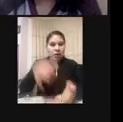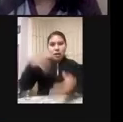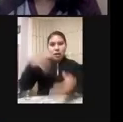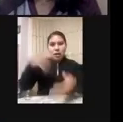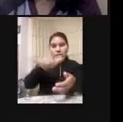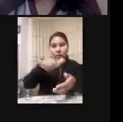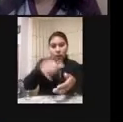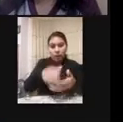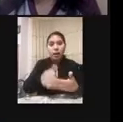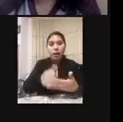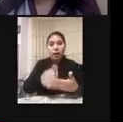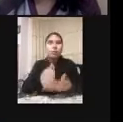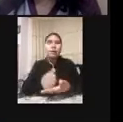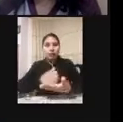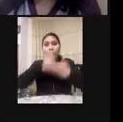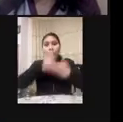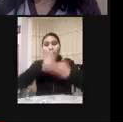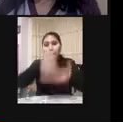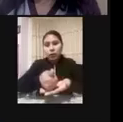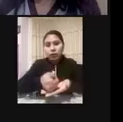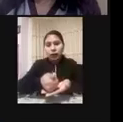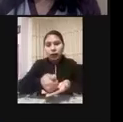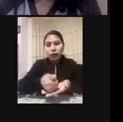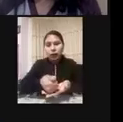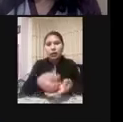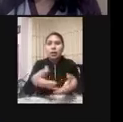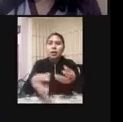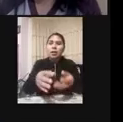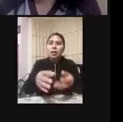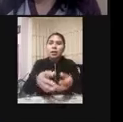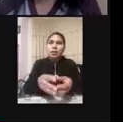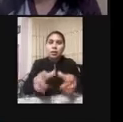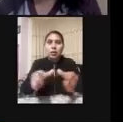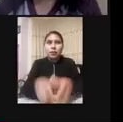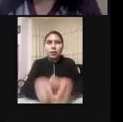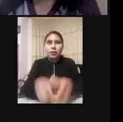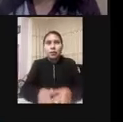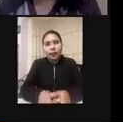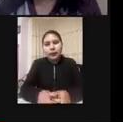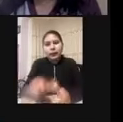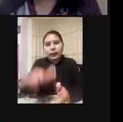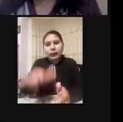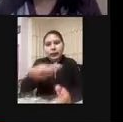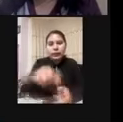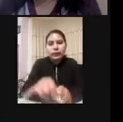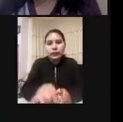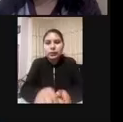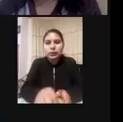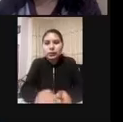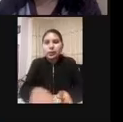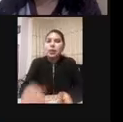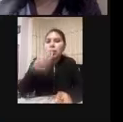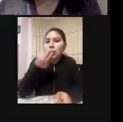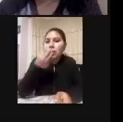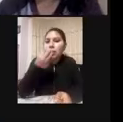intervenir fisioterapia, psicomotricidad, fonoaudiología, terapia ocupacional, las diferentes áreas que ya estamos mencionando.